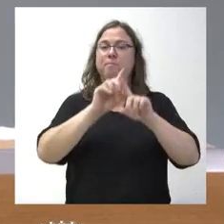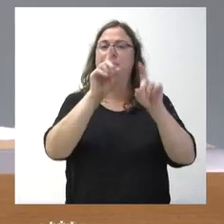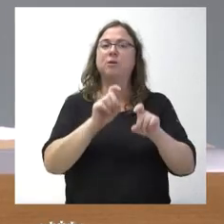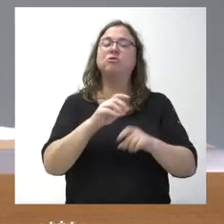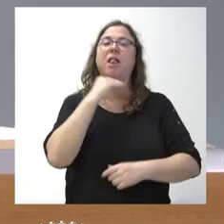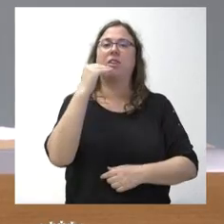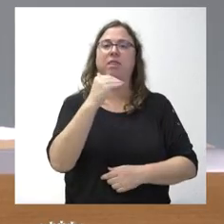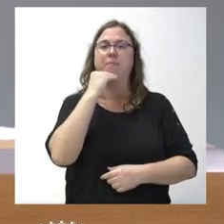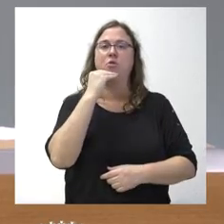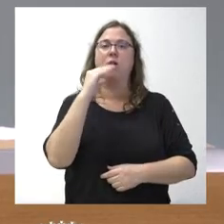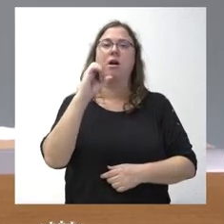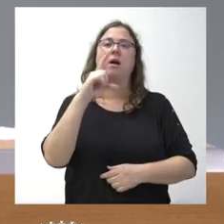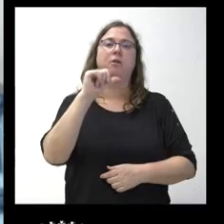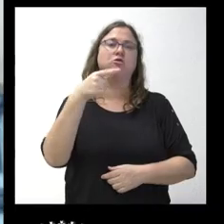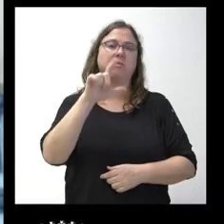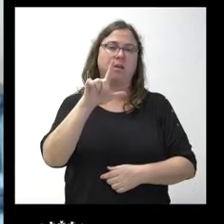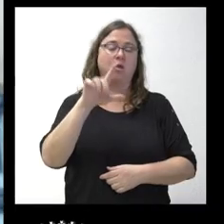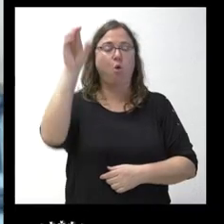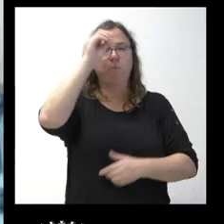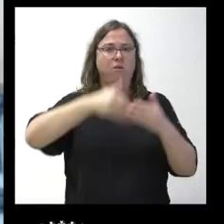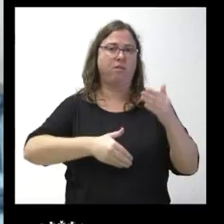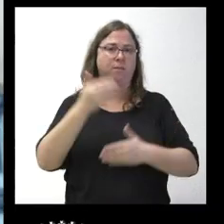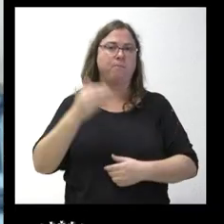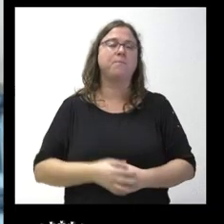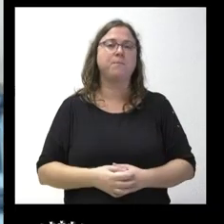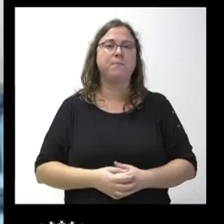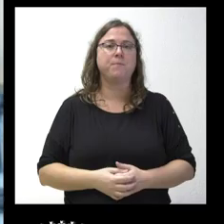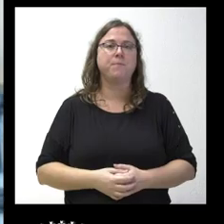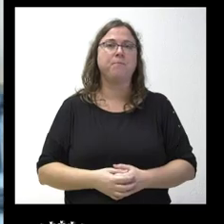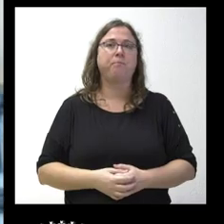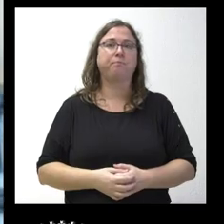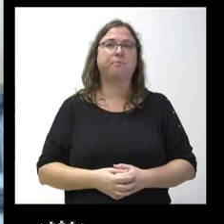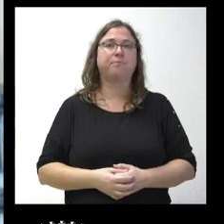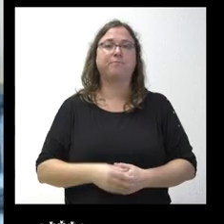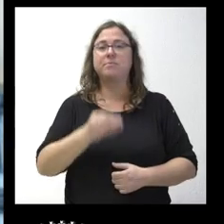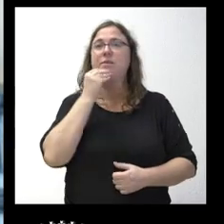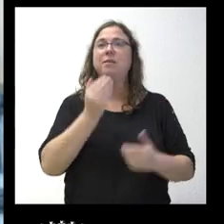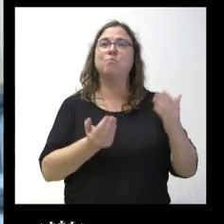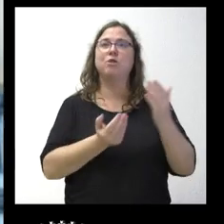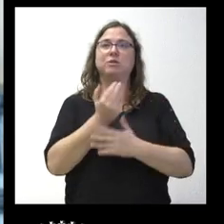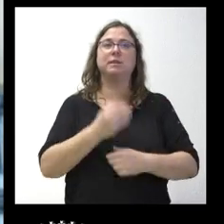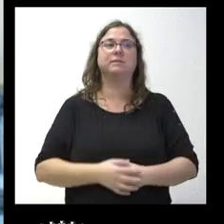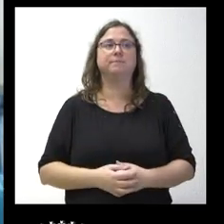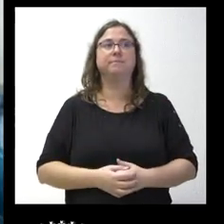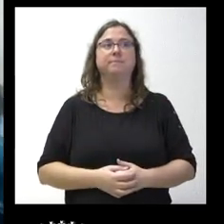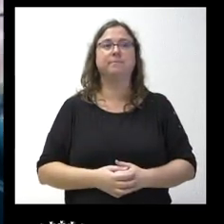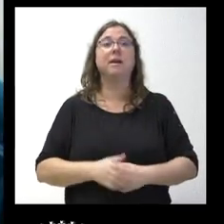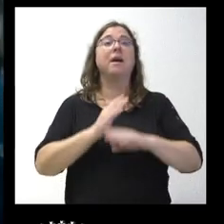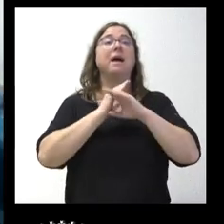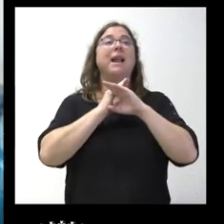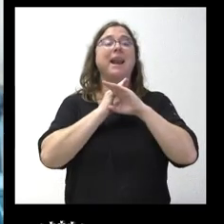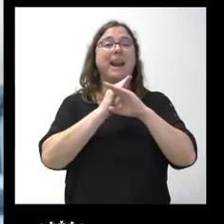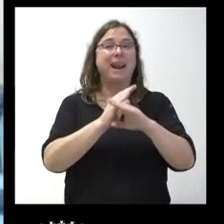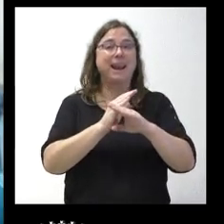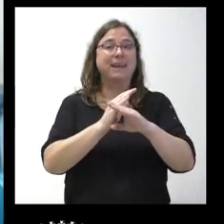con Carlos Gil de la opinión Cuando quieras Carlos buenos días Buenos días señor y al resto de